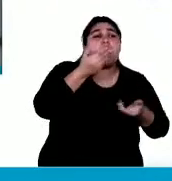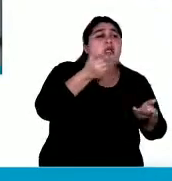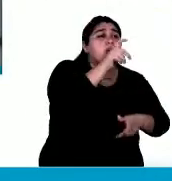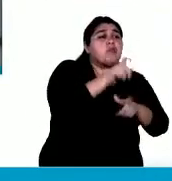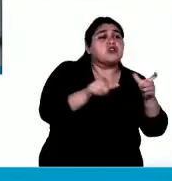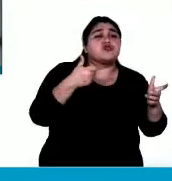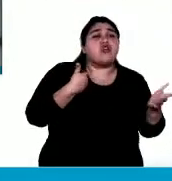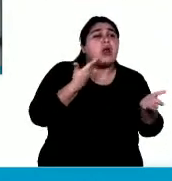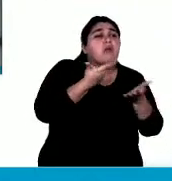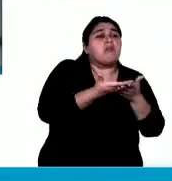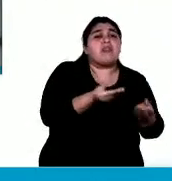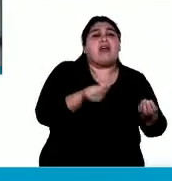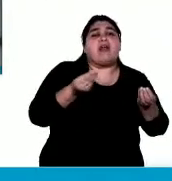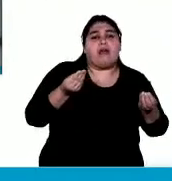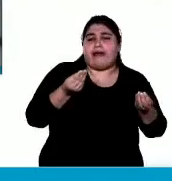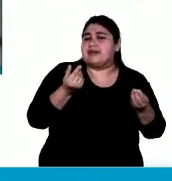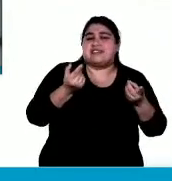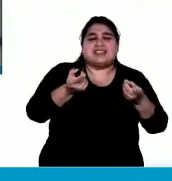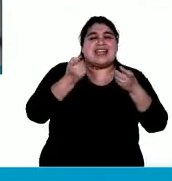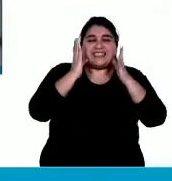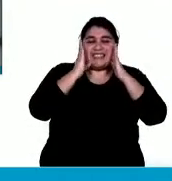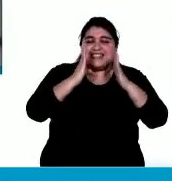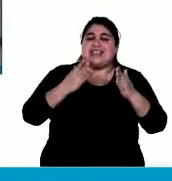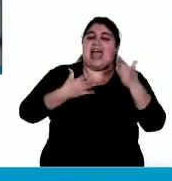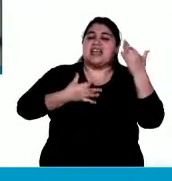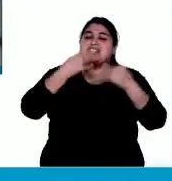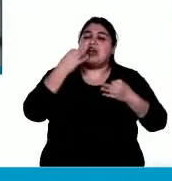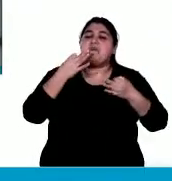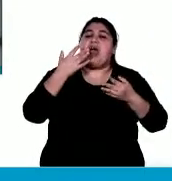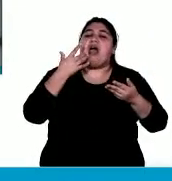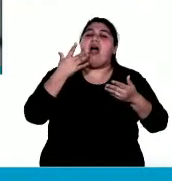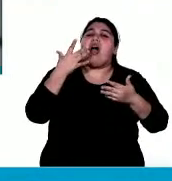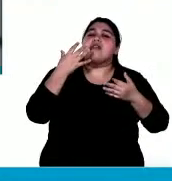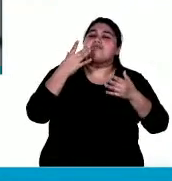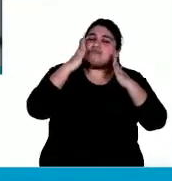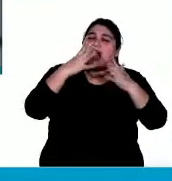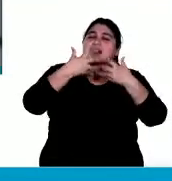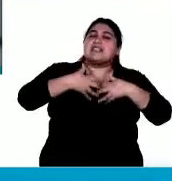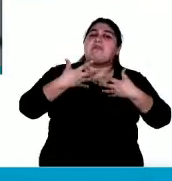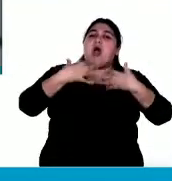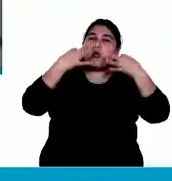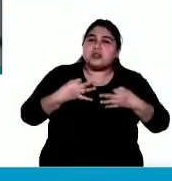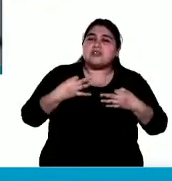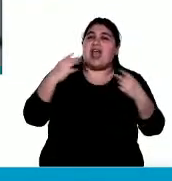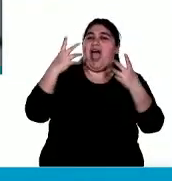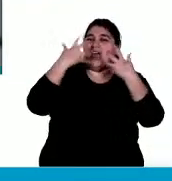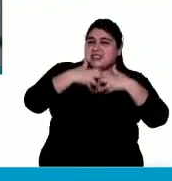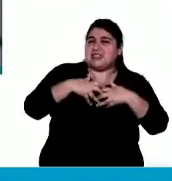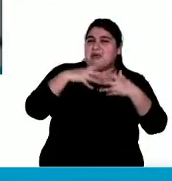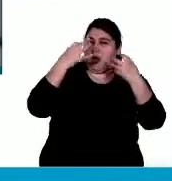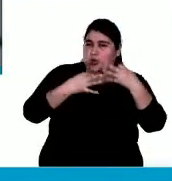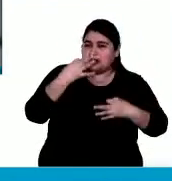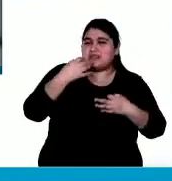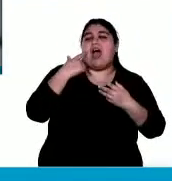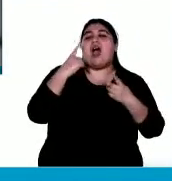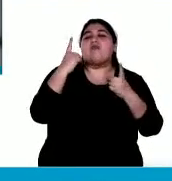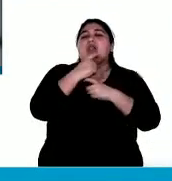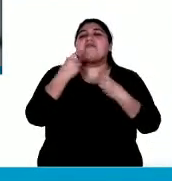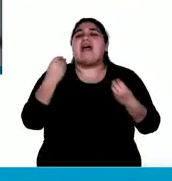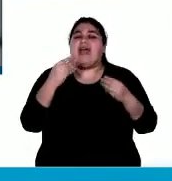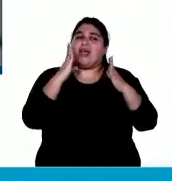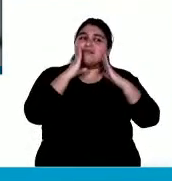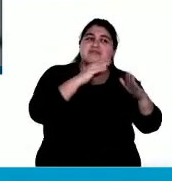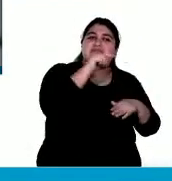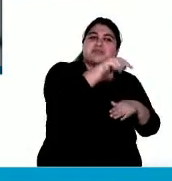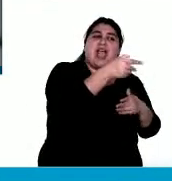lo importante es mejorar el sistema judicial en respuesta a los problemas de la gente, de lo que viene sobre todo. Entonces lo que